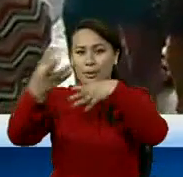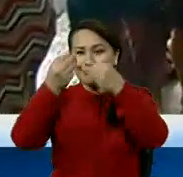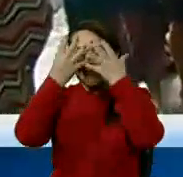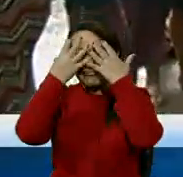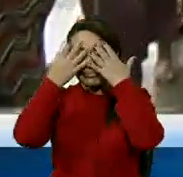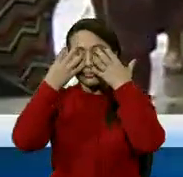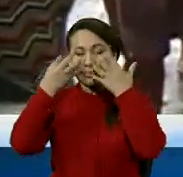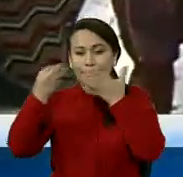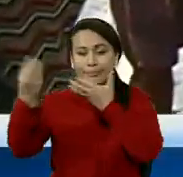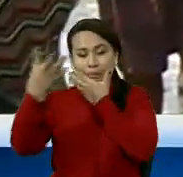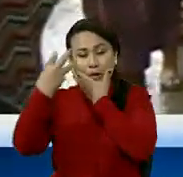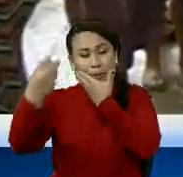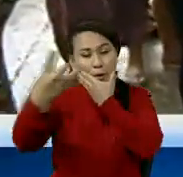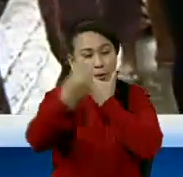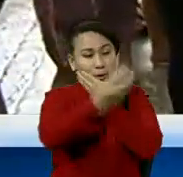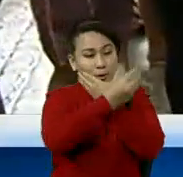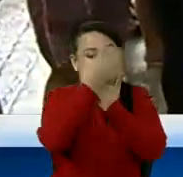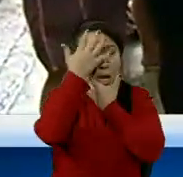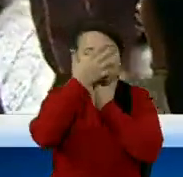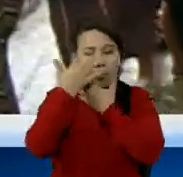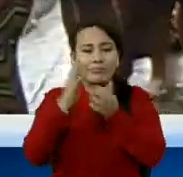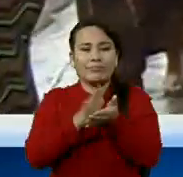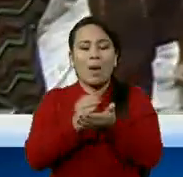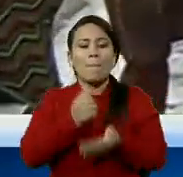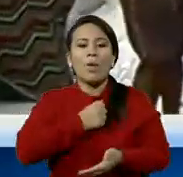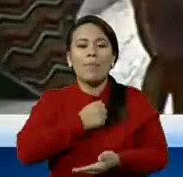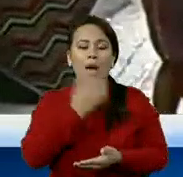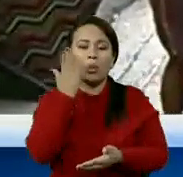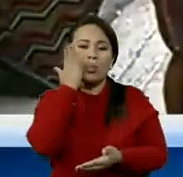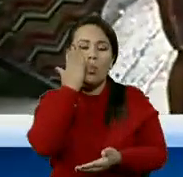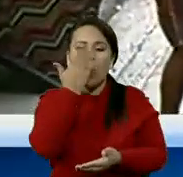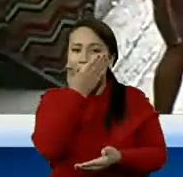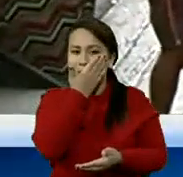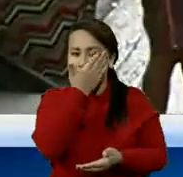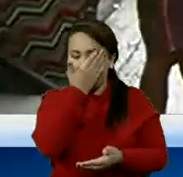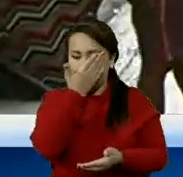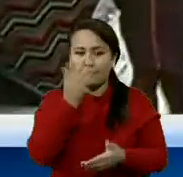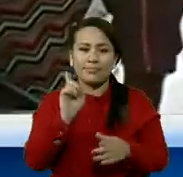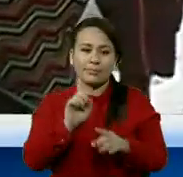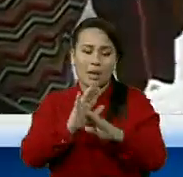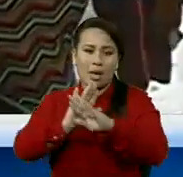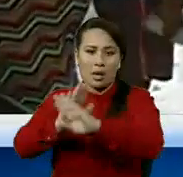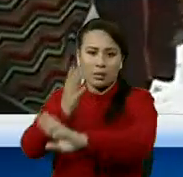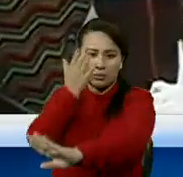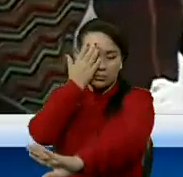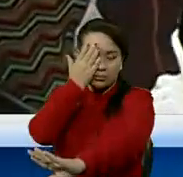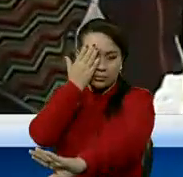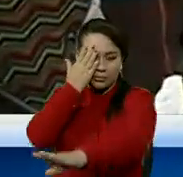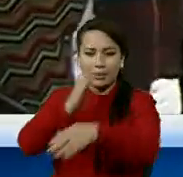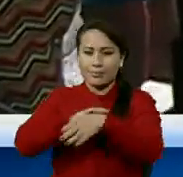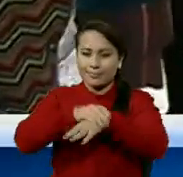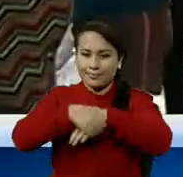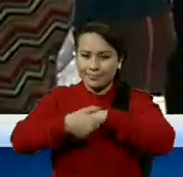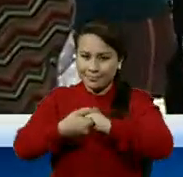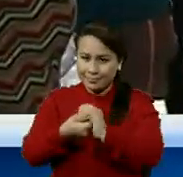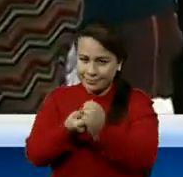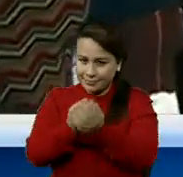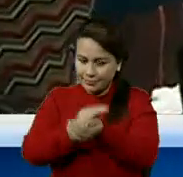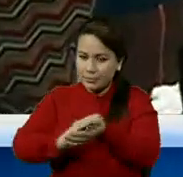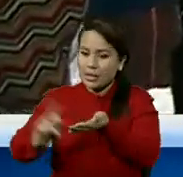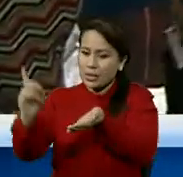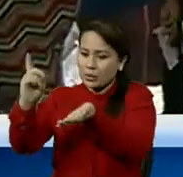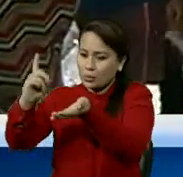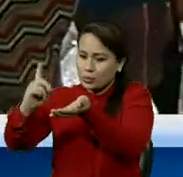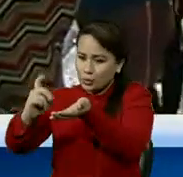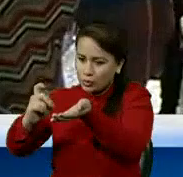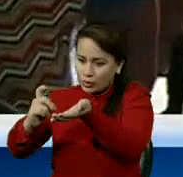la proliferación de la conjuntivitis. Lo que se recomienda es desinfectarse las manos con los respectivos gel